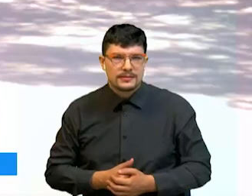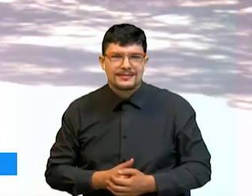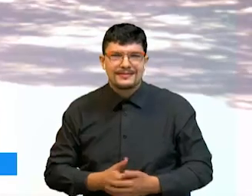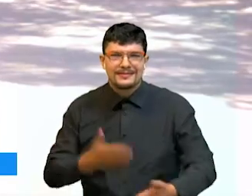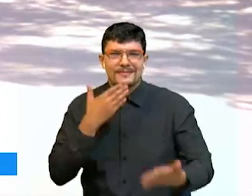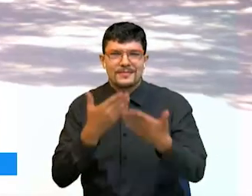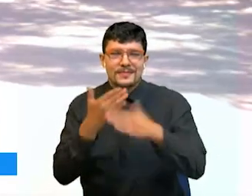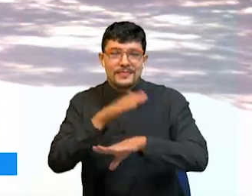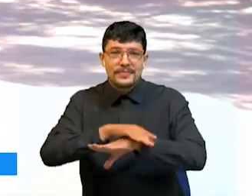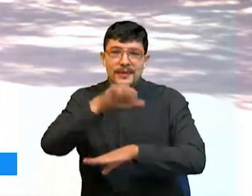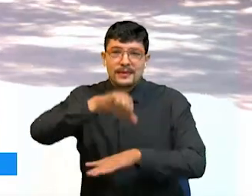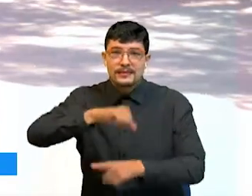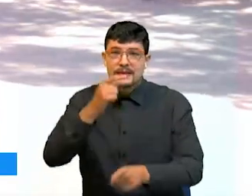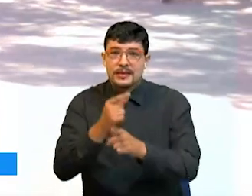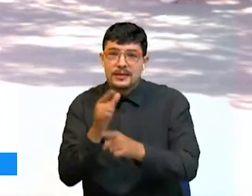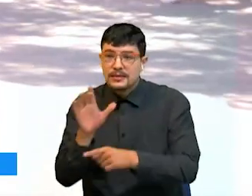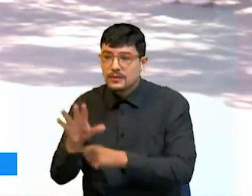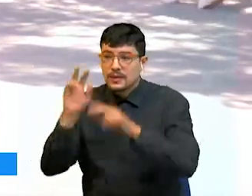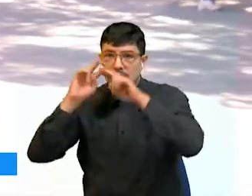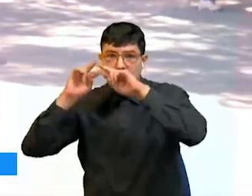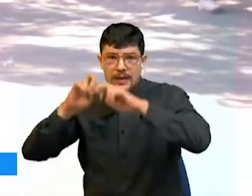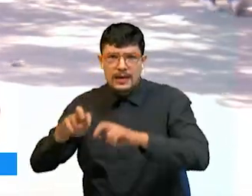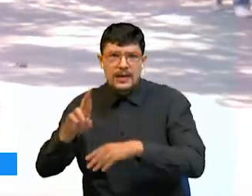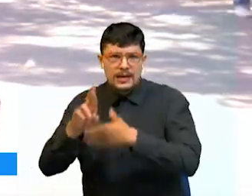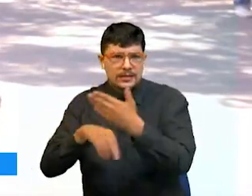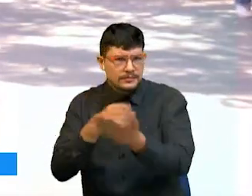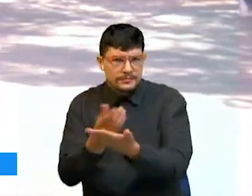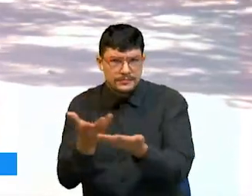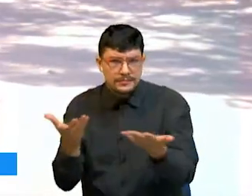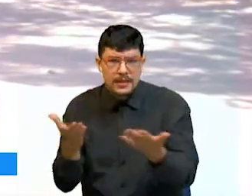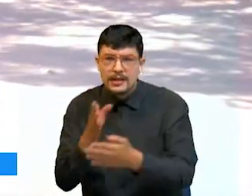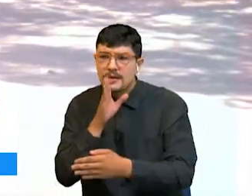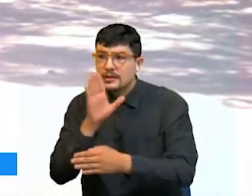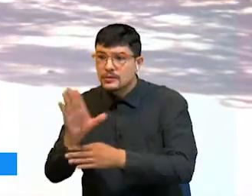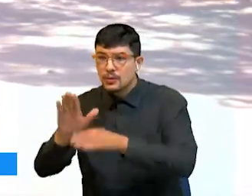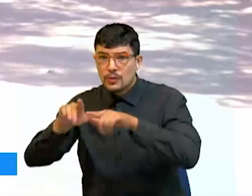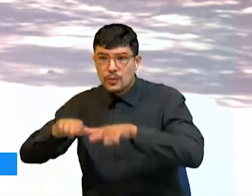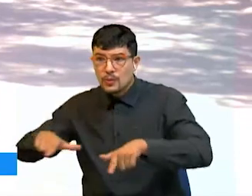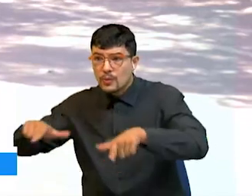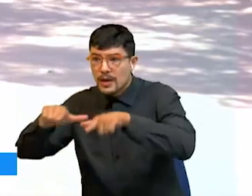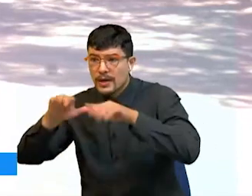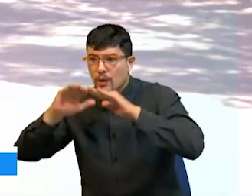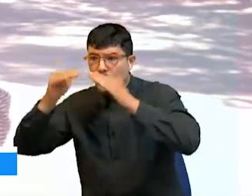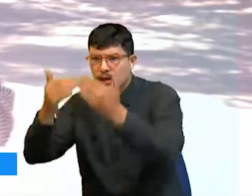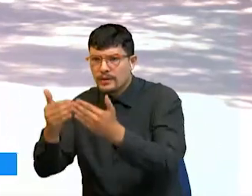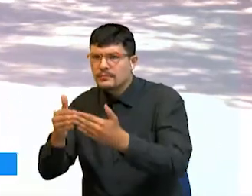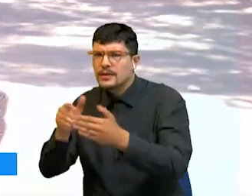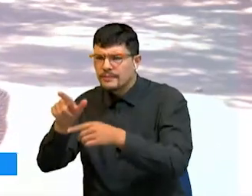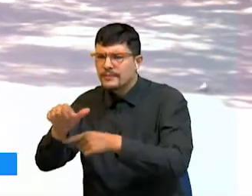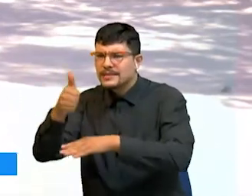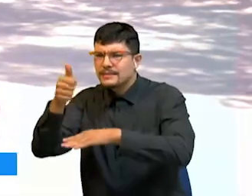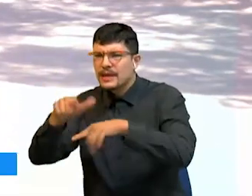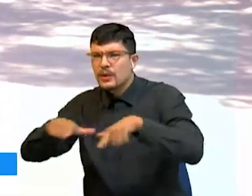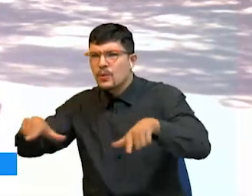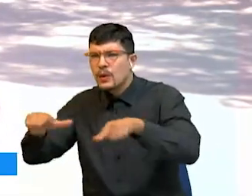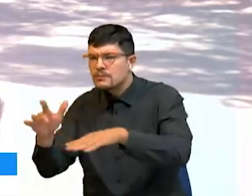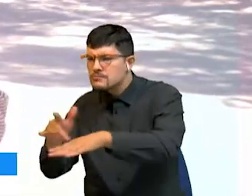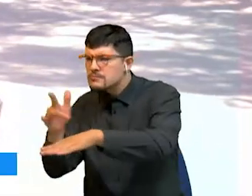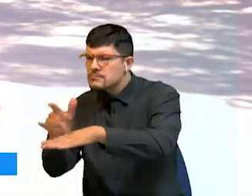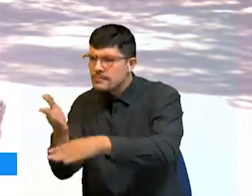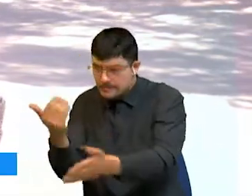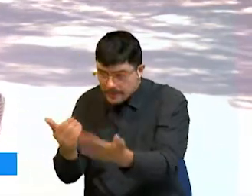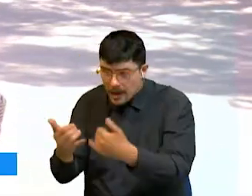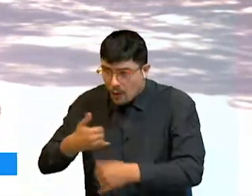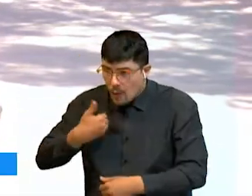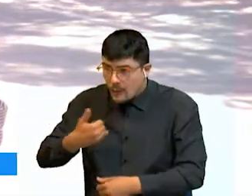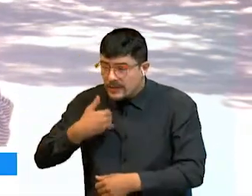Buenas tardes, pues estas investigaciones han arrojado que serían los colegios en donde serían los epicentros para este reclutamiento de